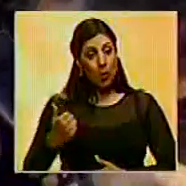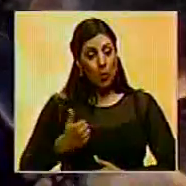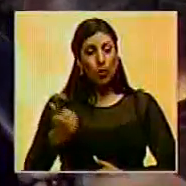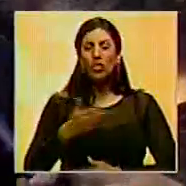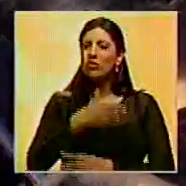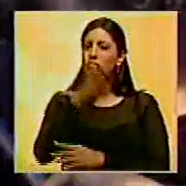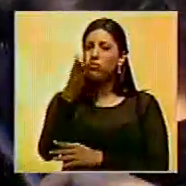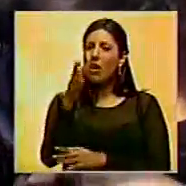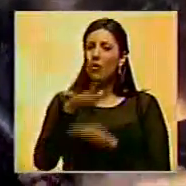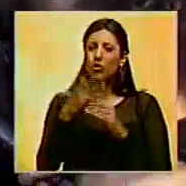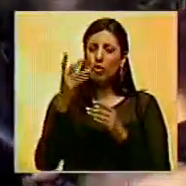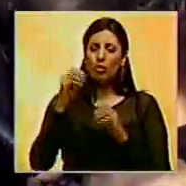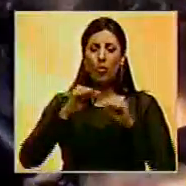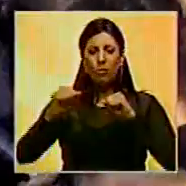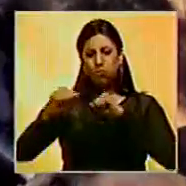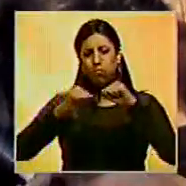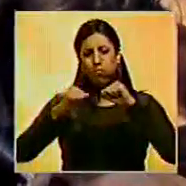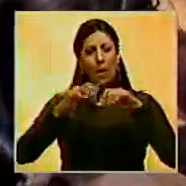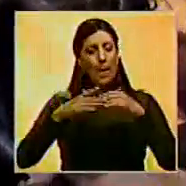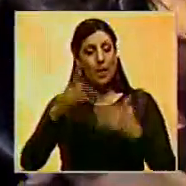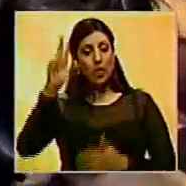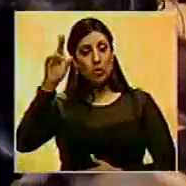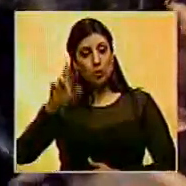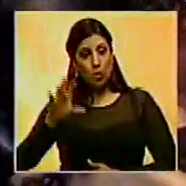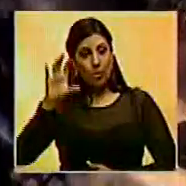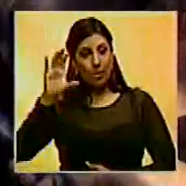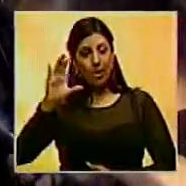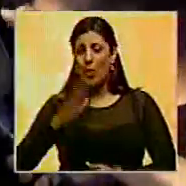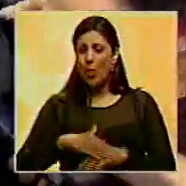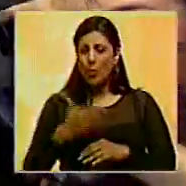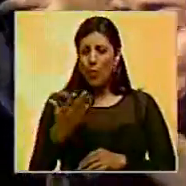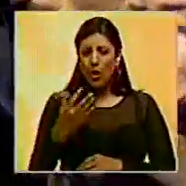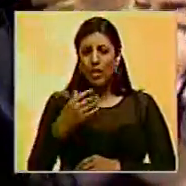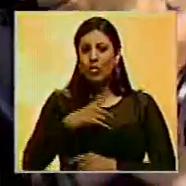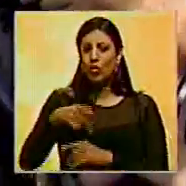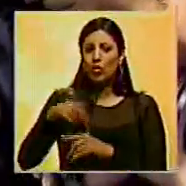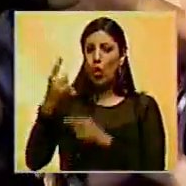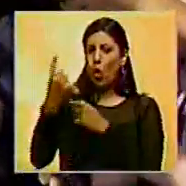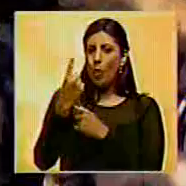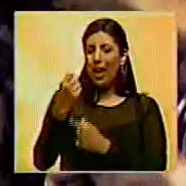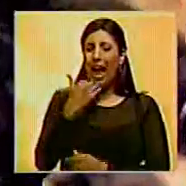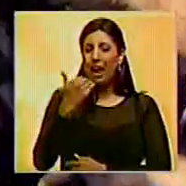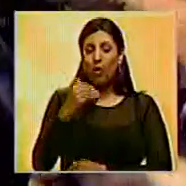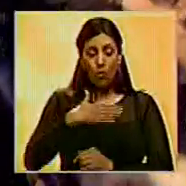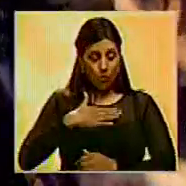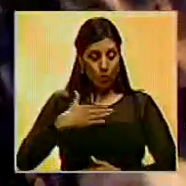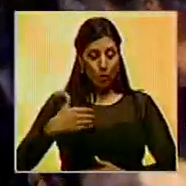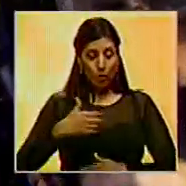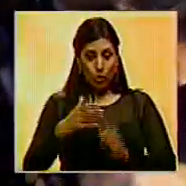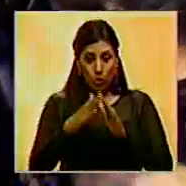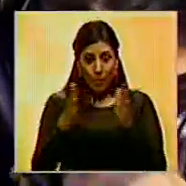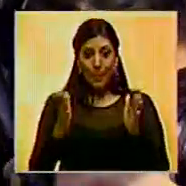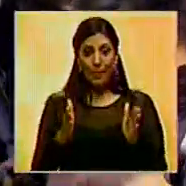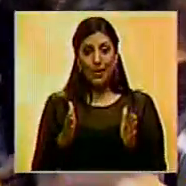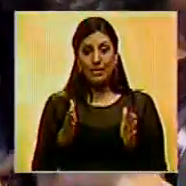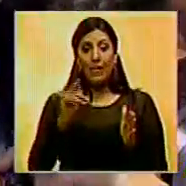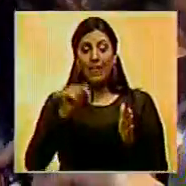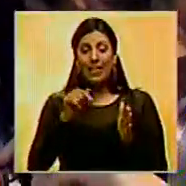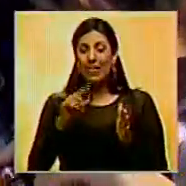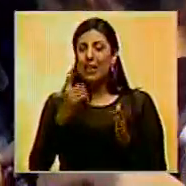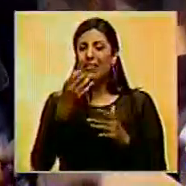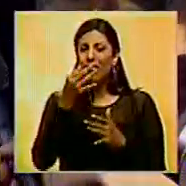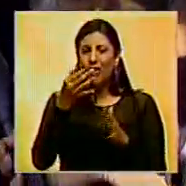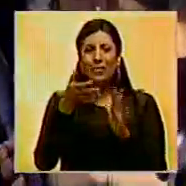gira es que nosotros los movilizamos permanentemente en todo el país, porque una de las obligaciones fundamentales de la mesa es transmitir,